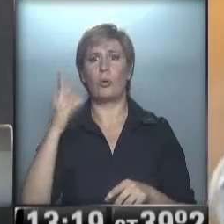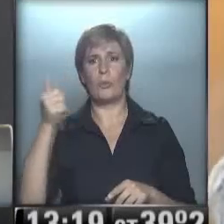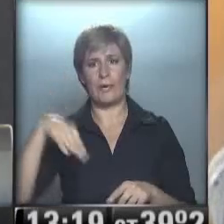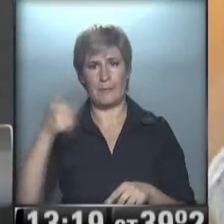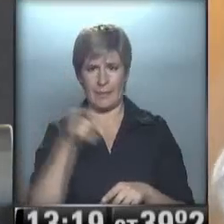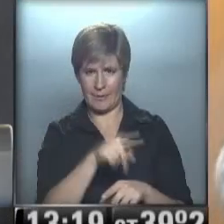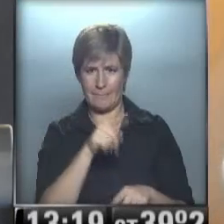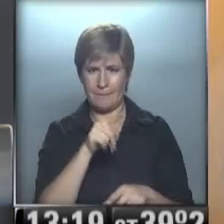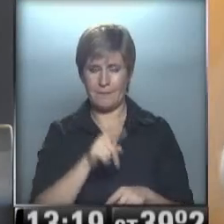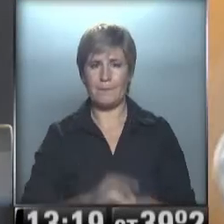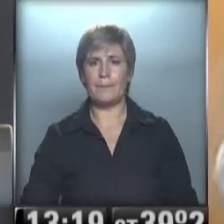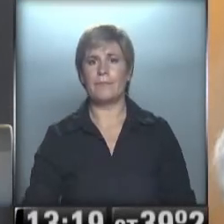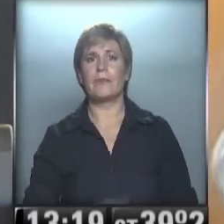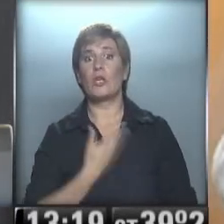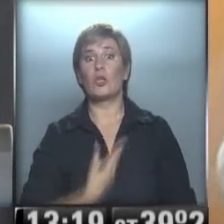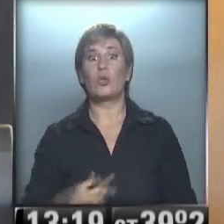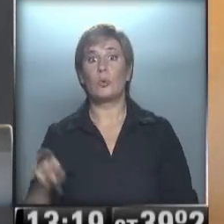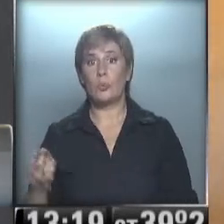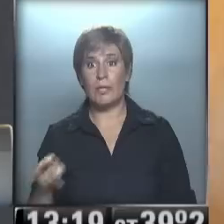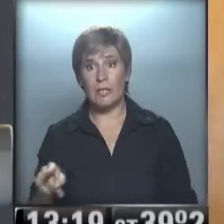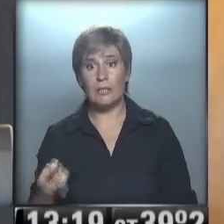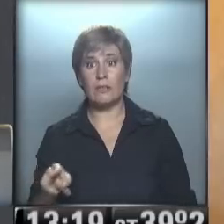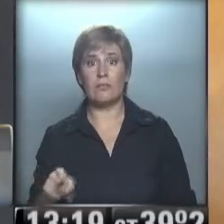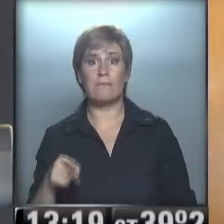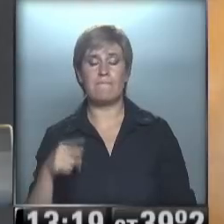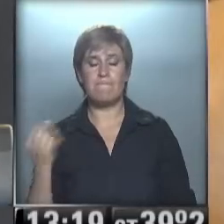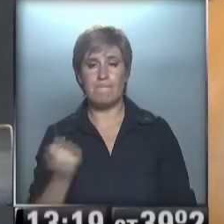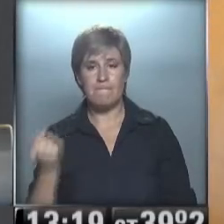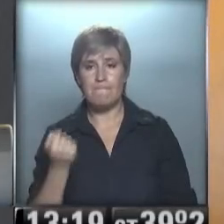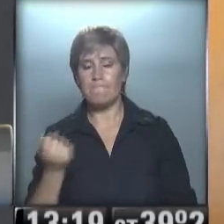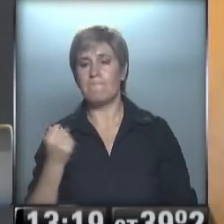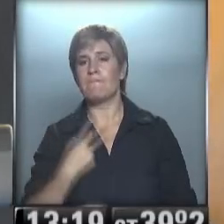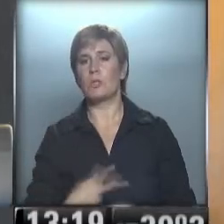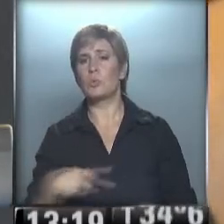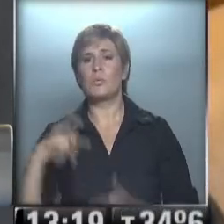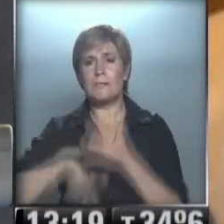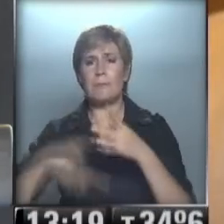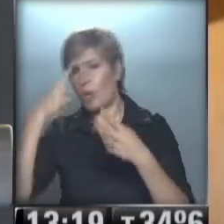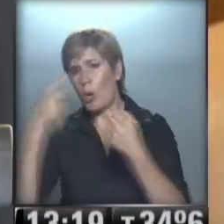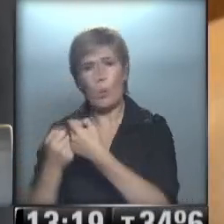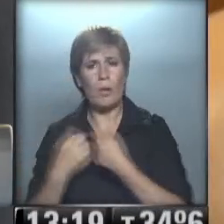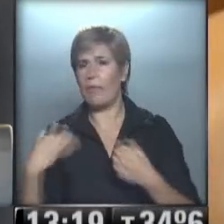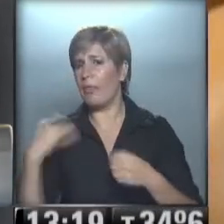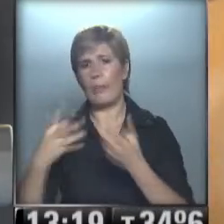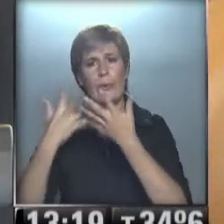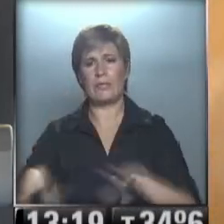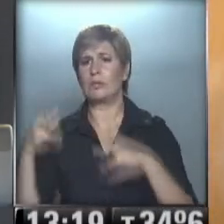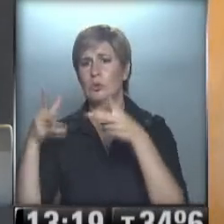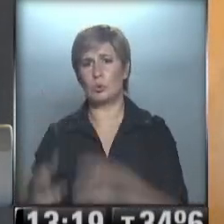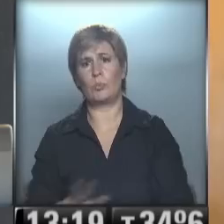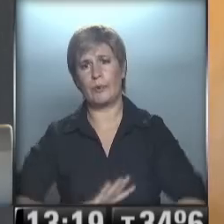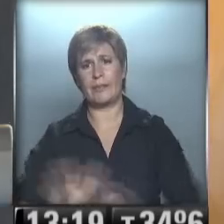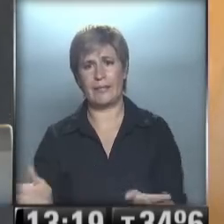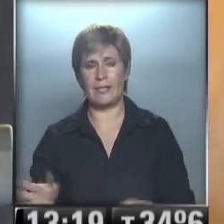Netanyahu intentó evitar por todos los medios la instancia de Ginebra, ya que de quedar en firme se cerraría el camino a un